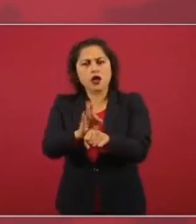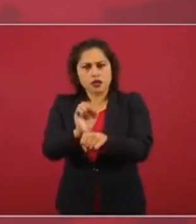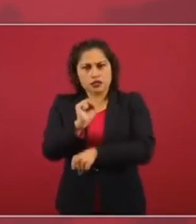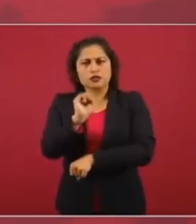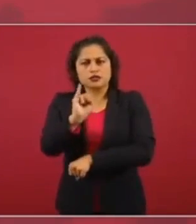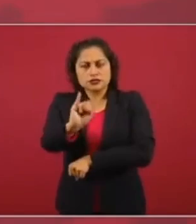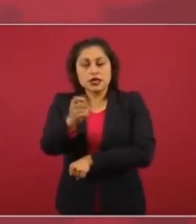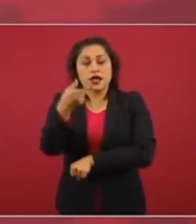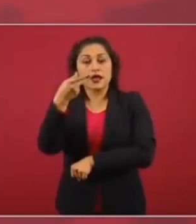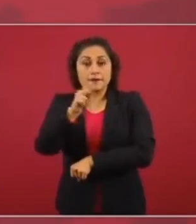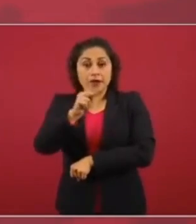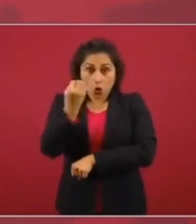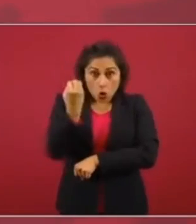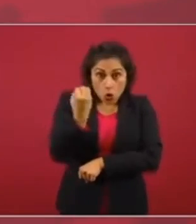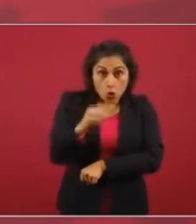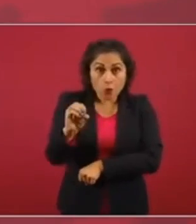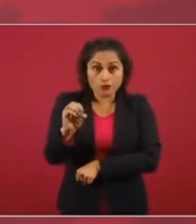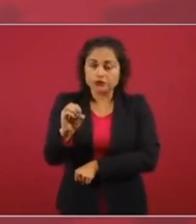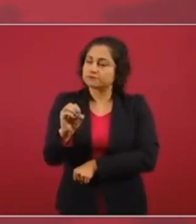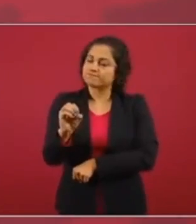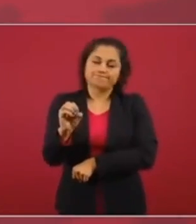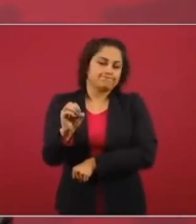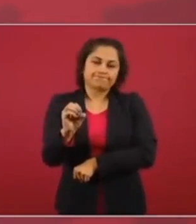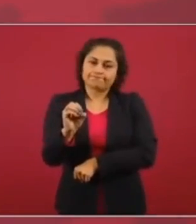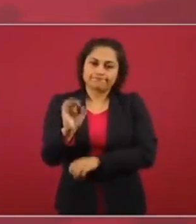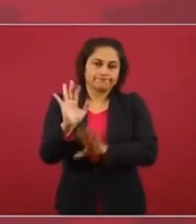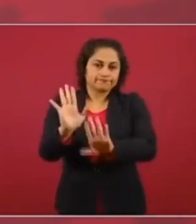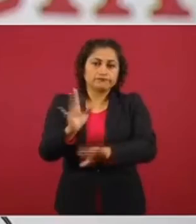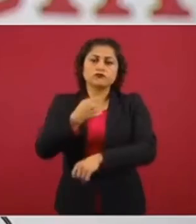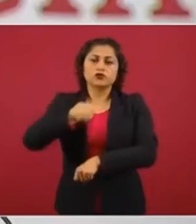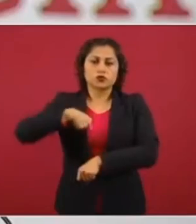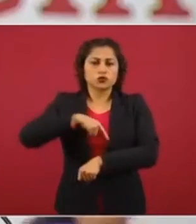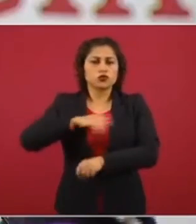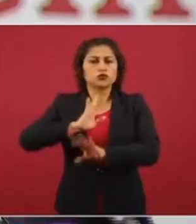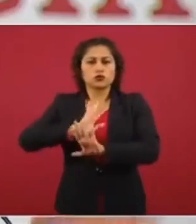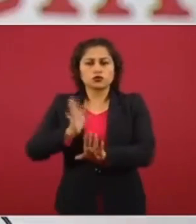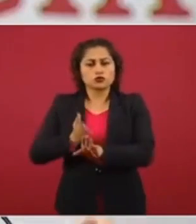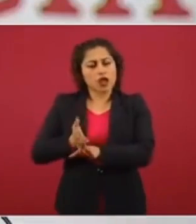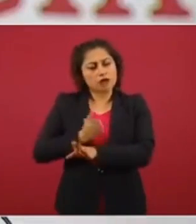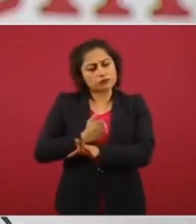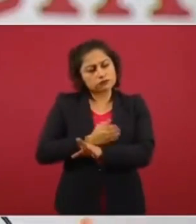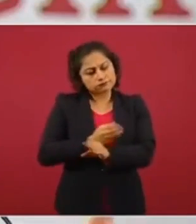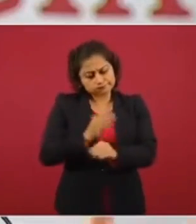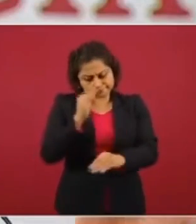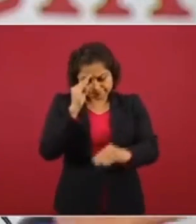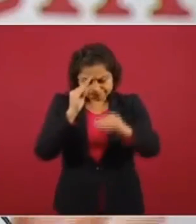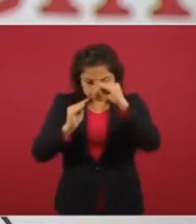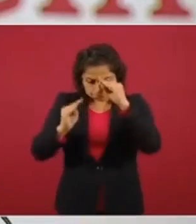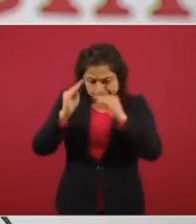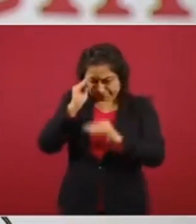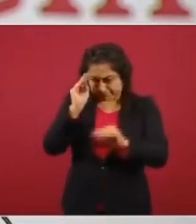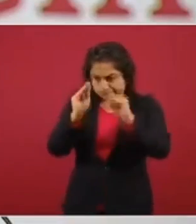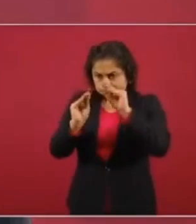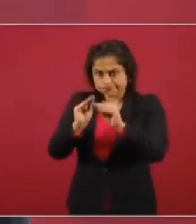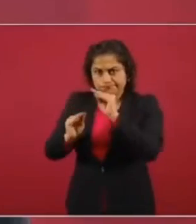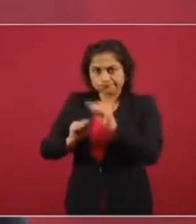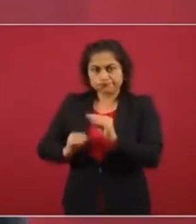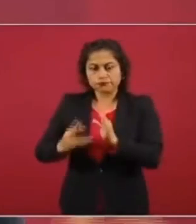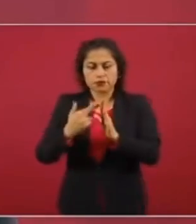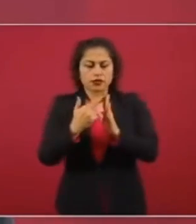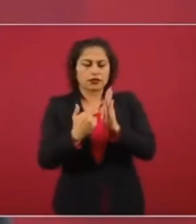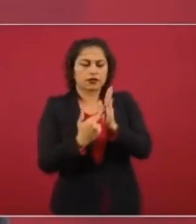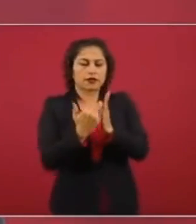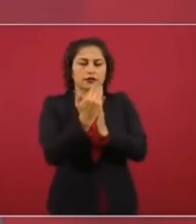no es indispensable. Hemos considerado ya, llevamos meses trabajando en esto, las condiciones de seguridad sanitaria